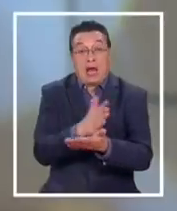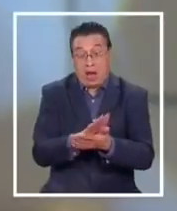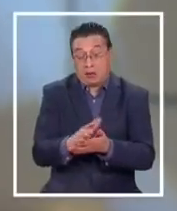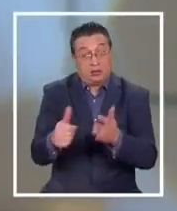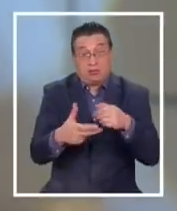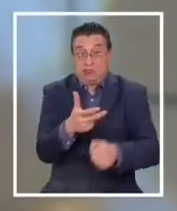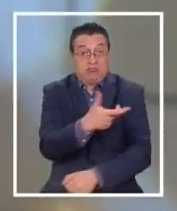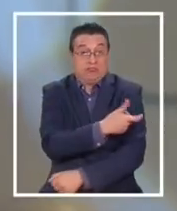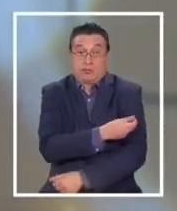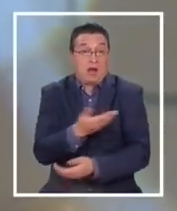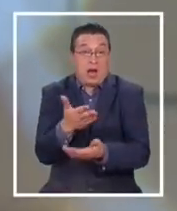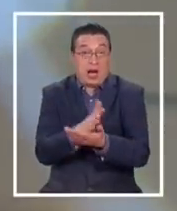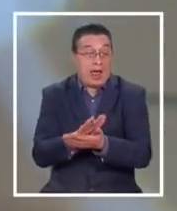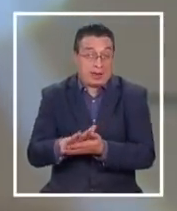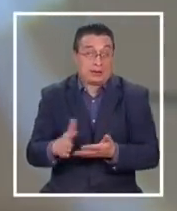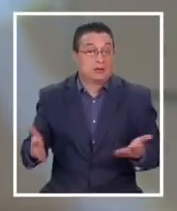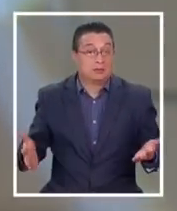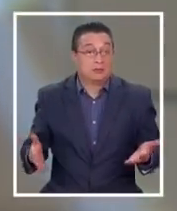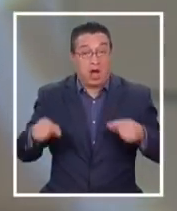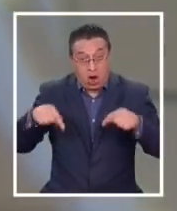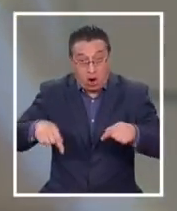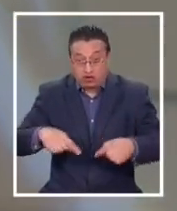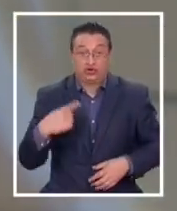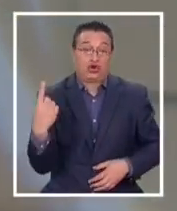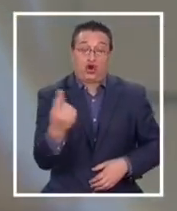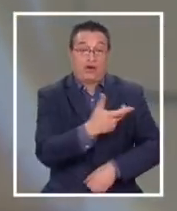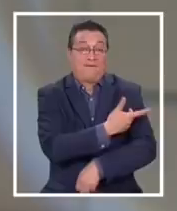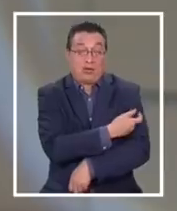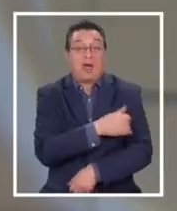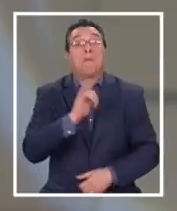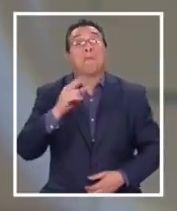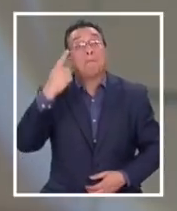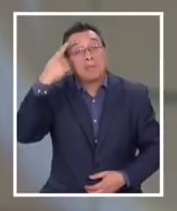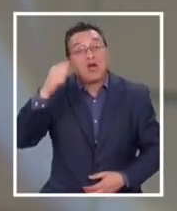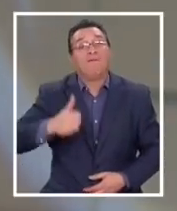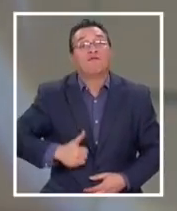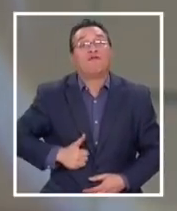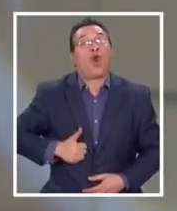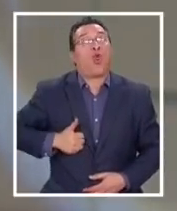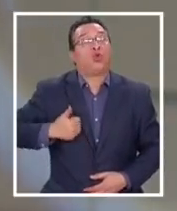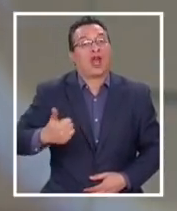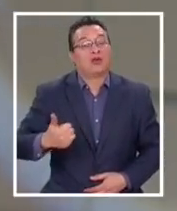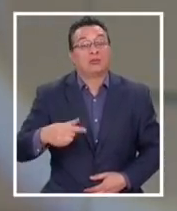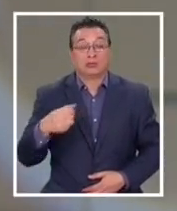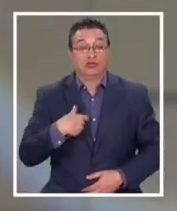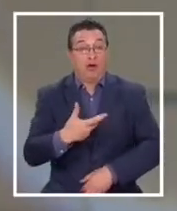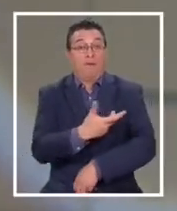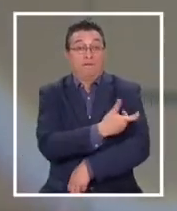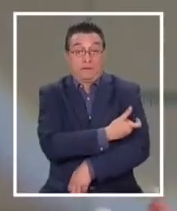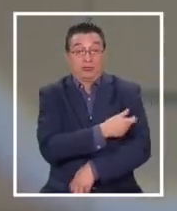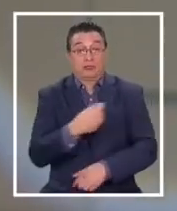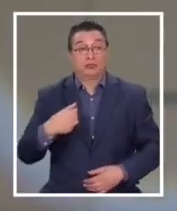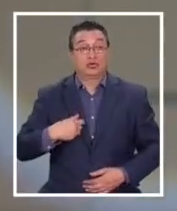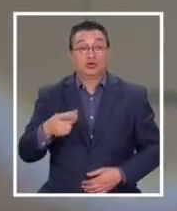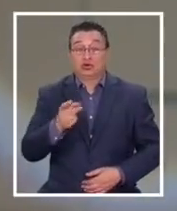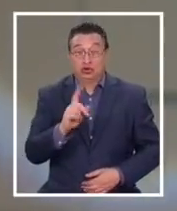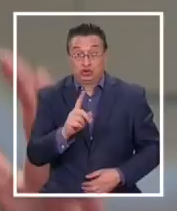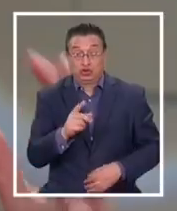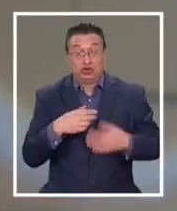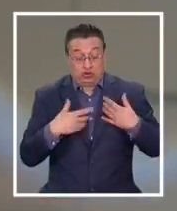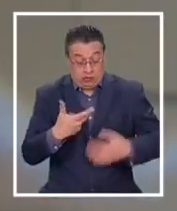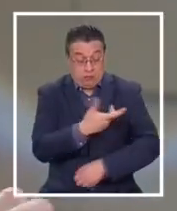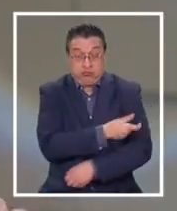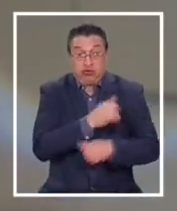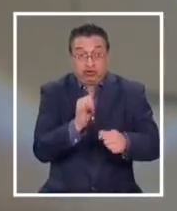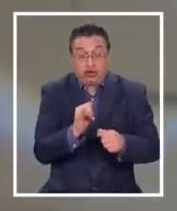ejemplo. Hoy día la vacuna es gratuita y es voluntaria. Y está demostrado que si uno se vacuna, efectivamente tiene menos posibilidades de